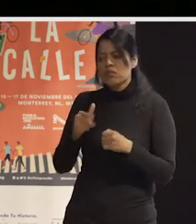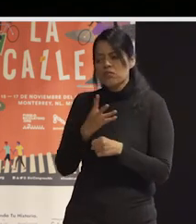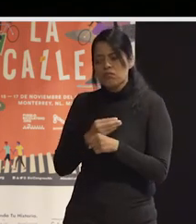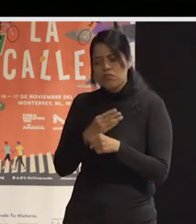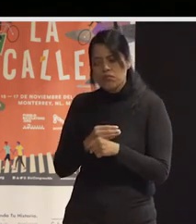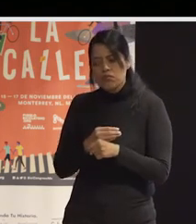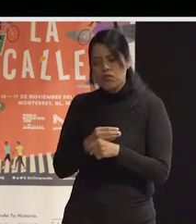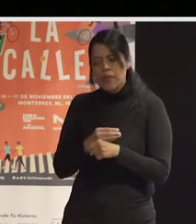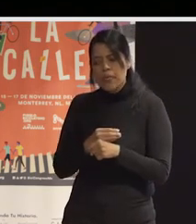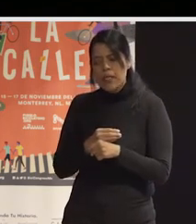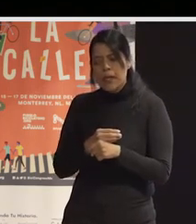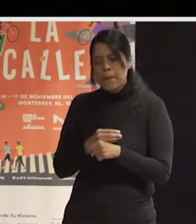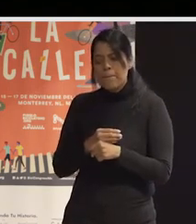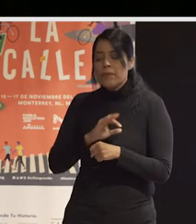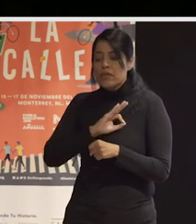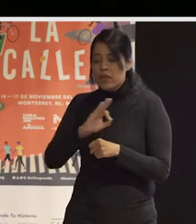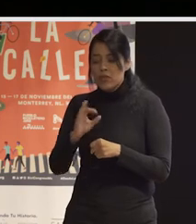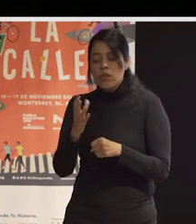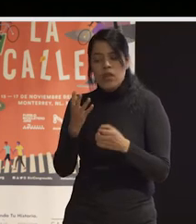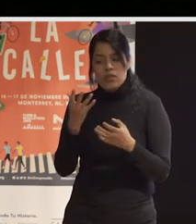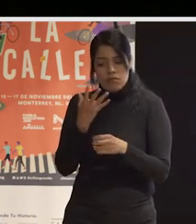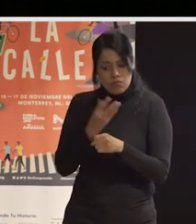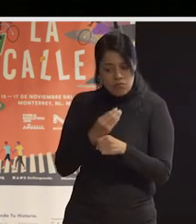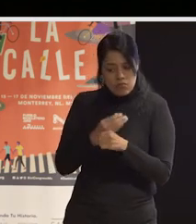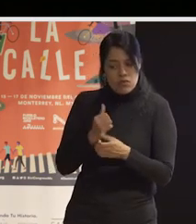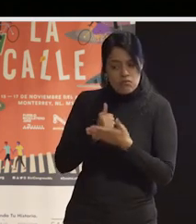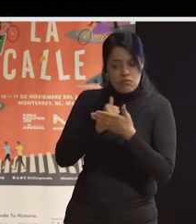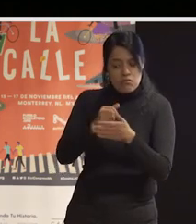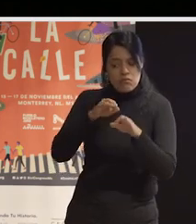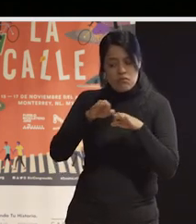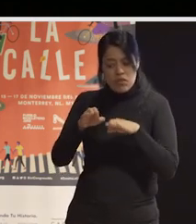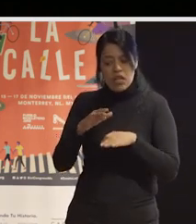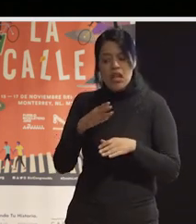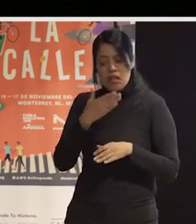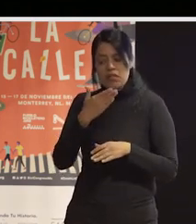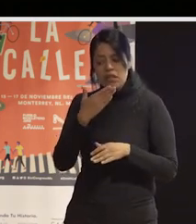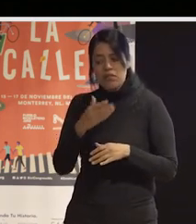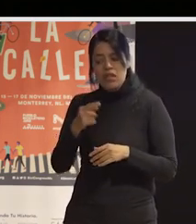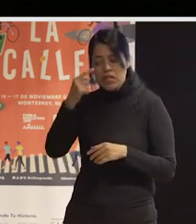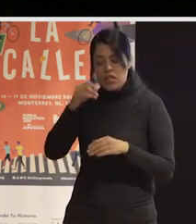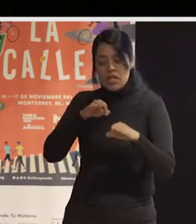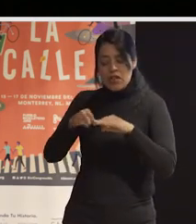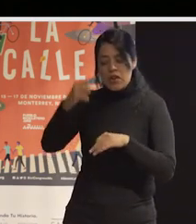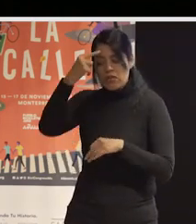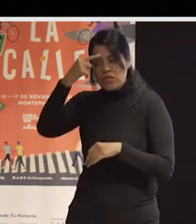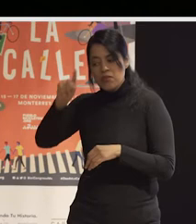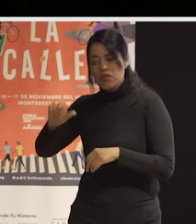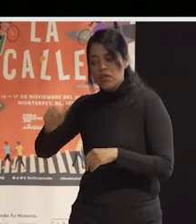que es todo logra hacer eso ya va por buen camino y facilita el trabajo con las otras personas